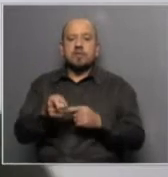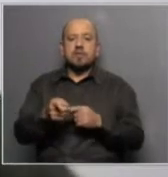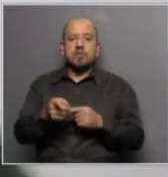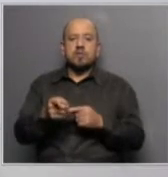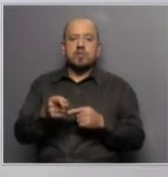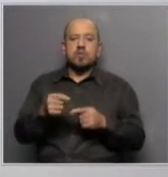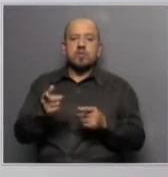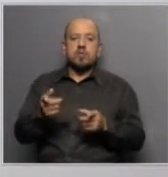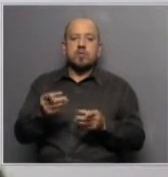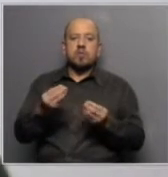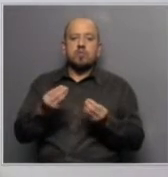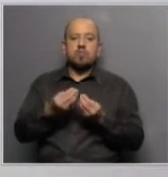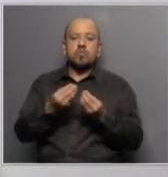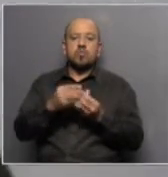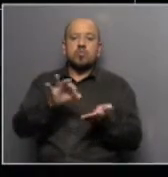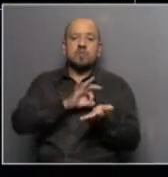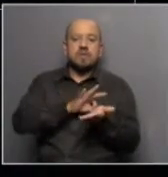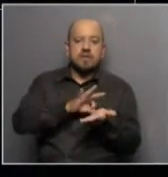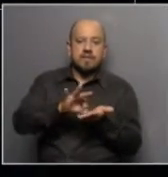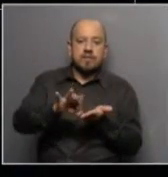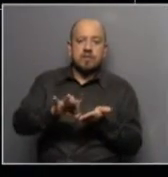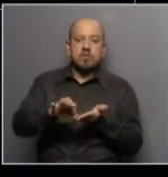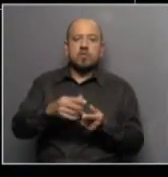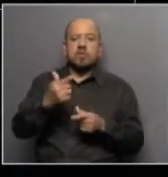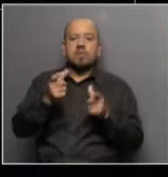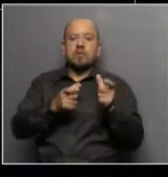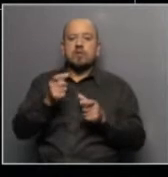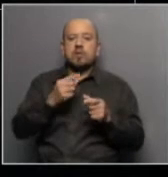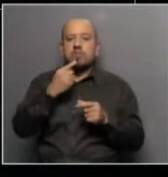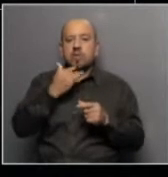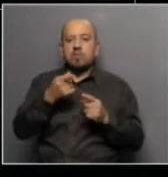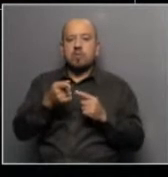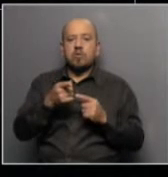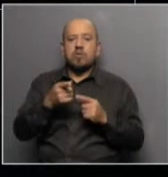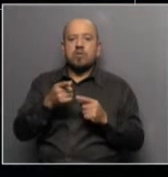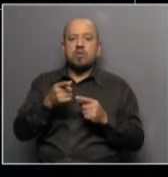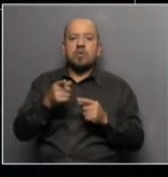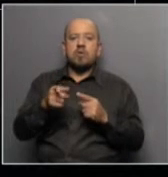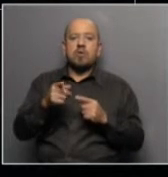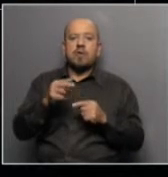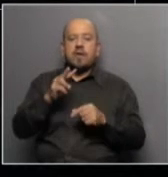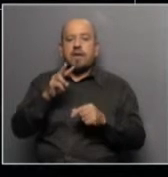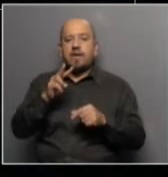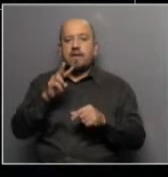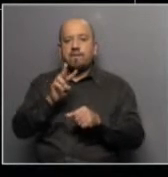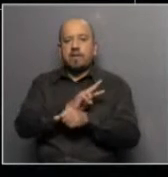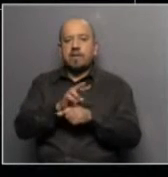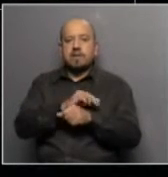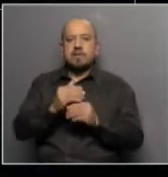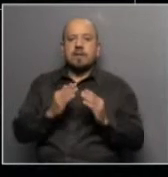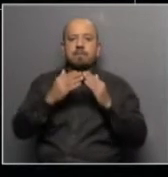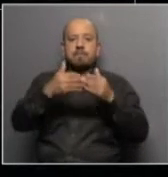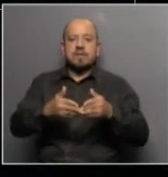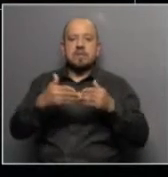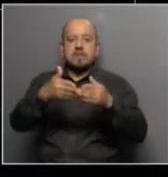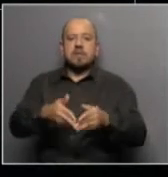además de un montón de servicios que es también lo que buscan un poco las personas, como bueno, vigilancia y seguridad en 24 horas, áreas deportivas, piscinas,